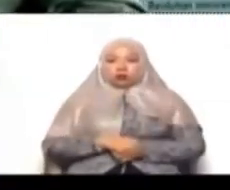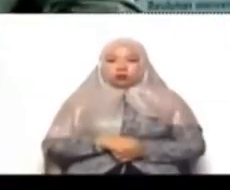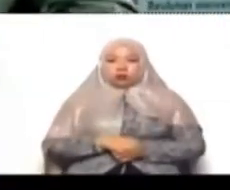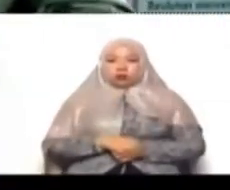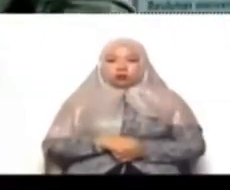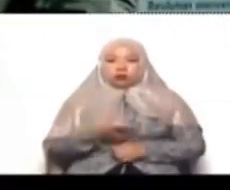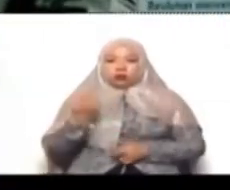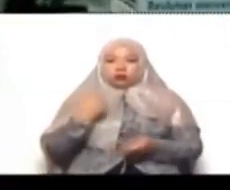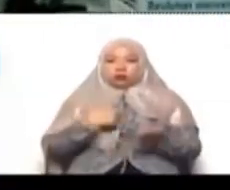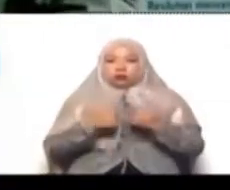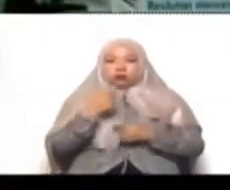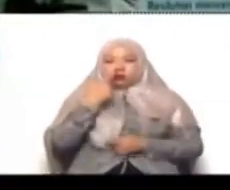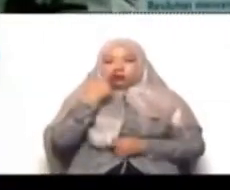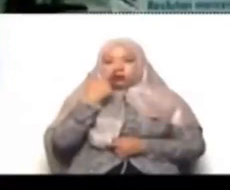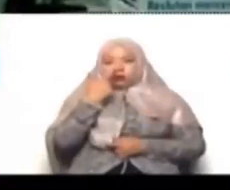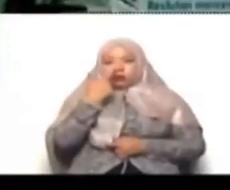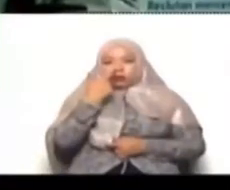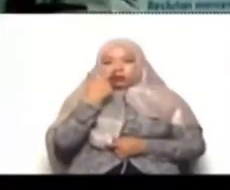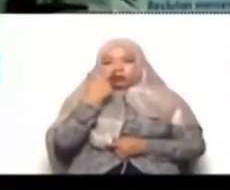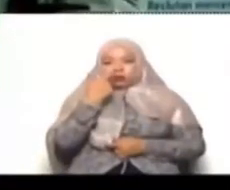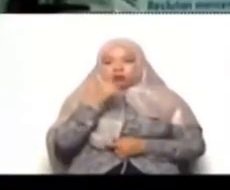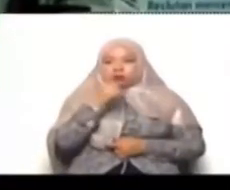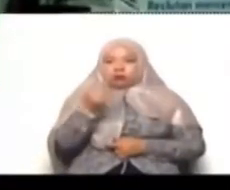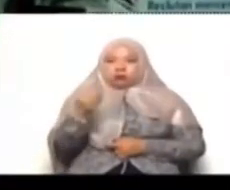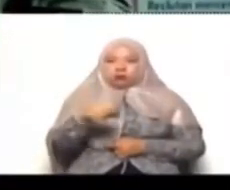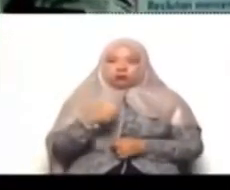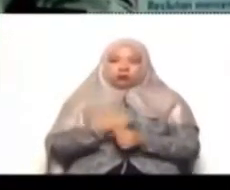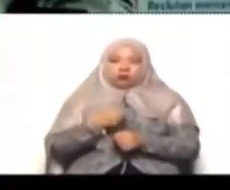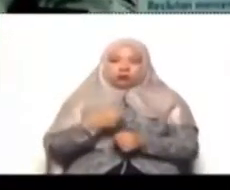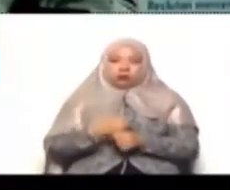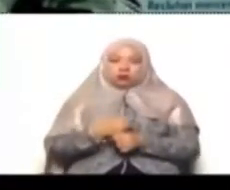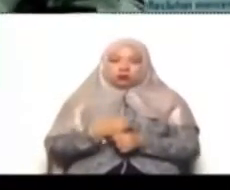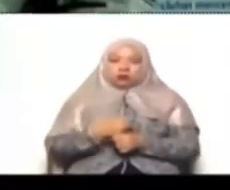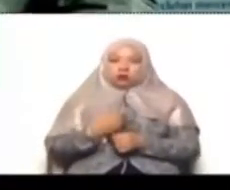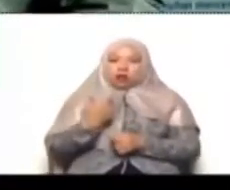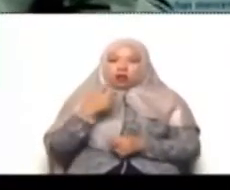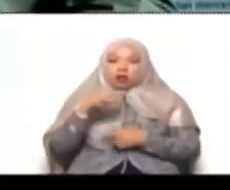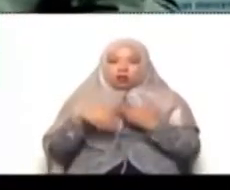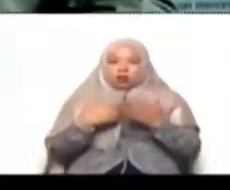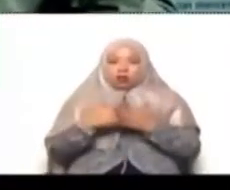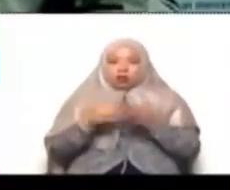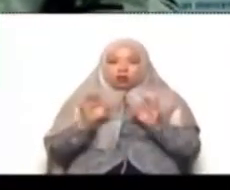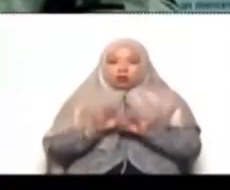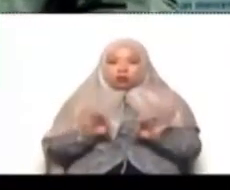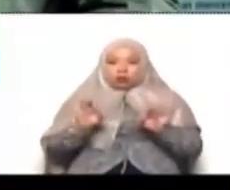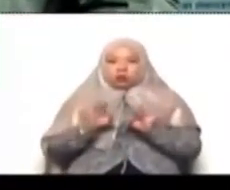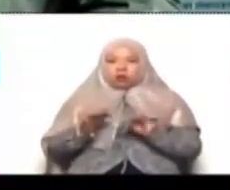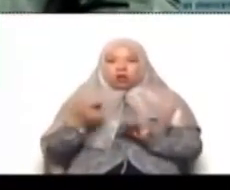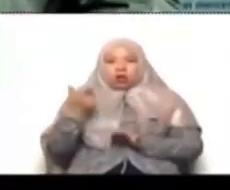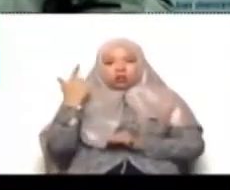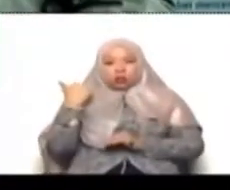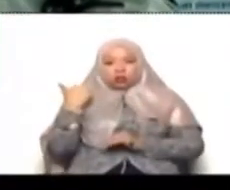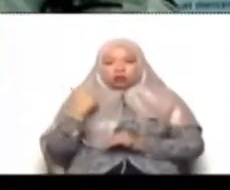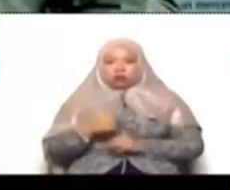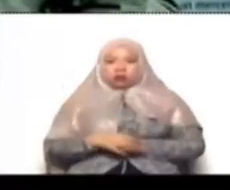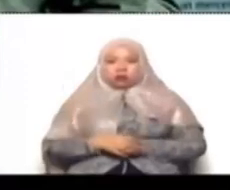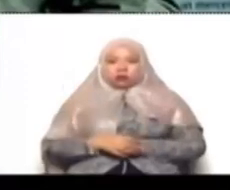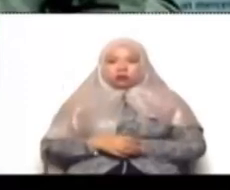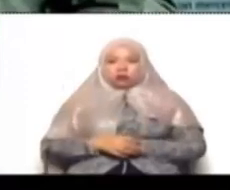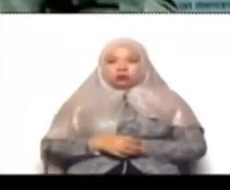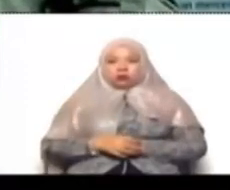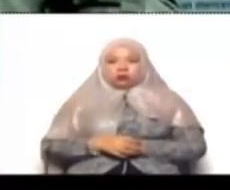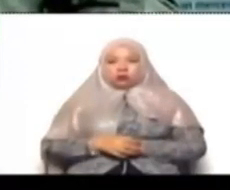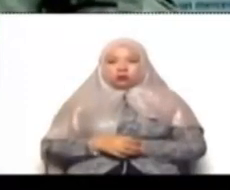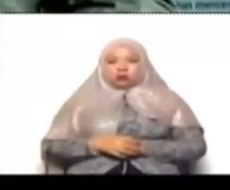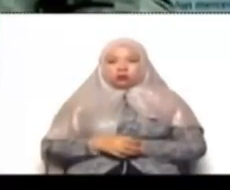incendio en Bachaquero fue provocado de un tanque petrolero, de una reserva petrolera. Ayer el incendio